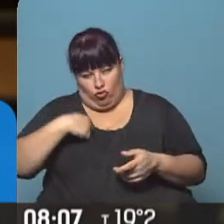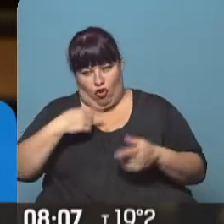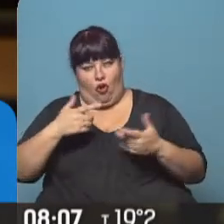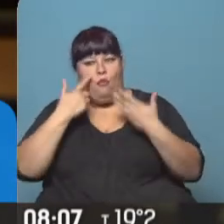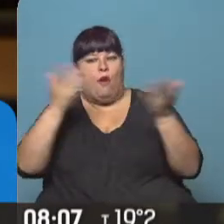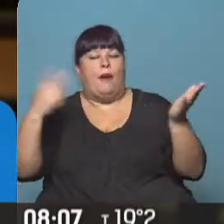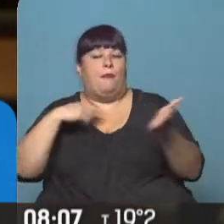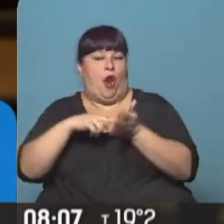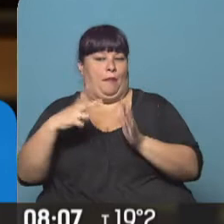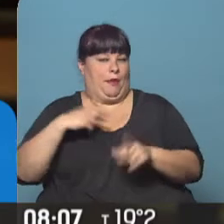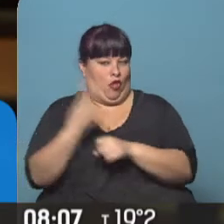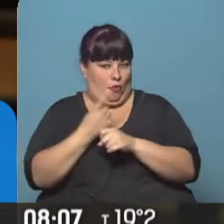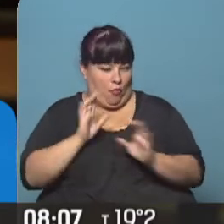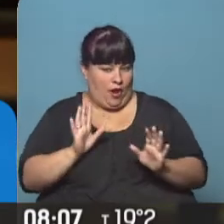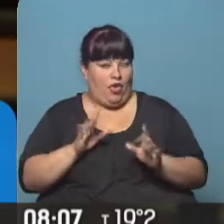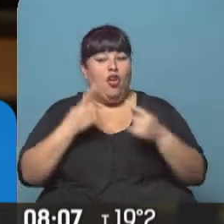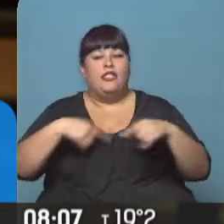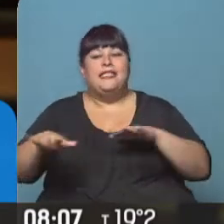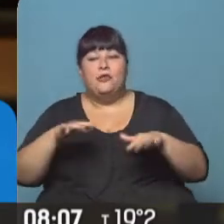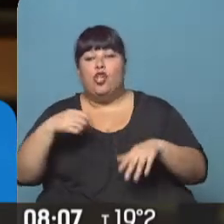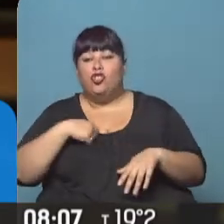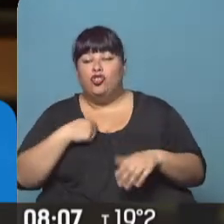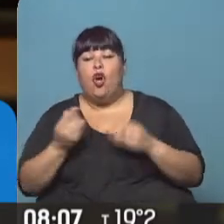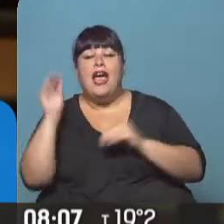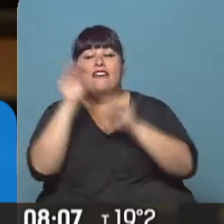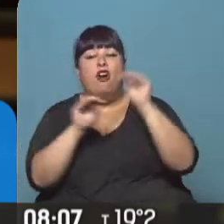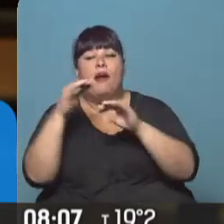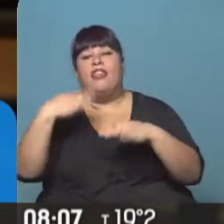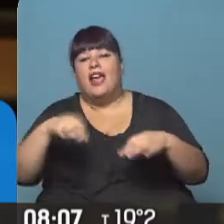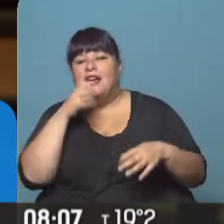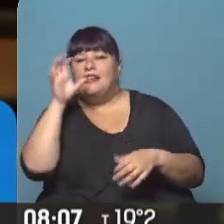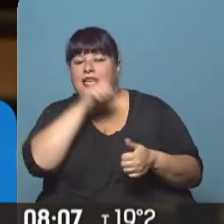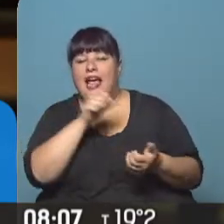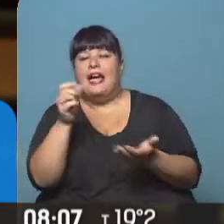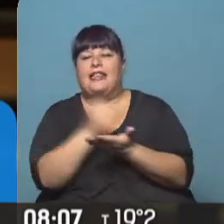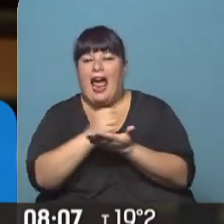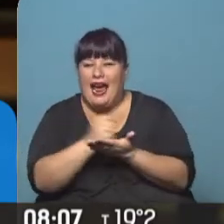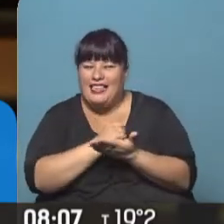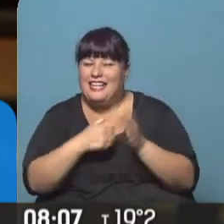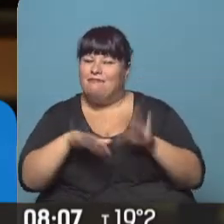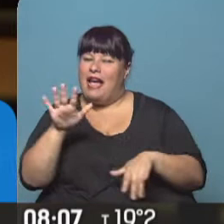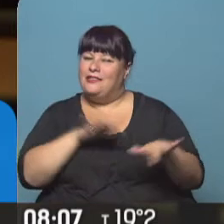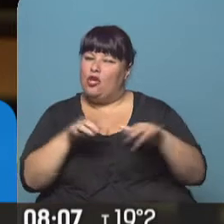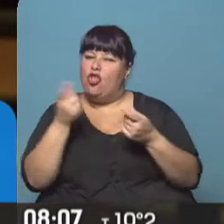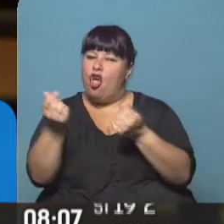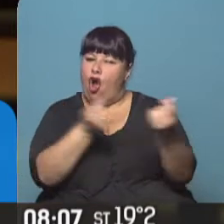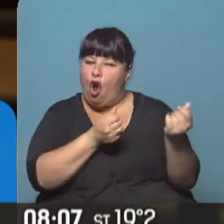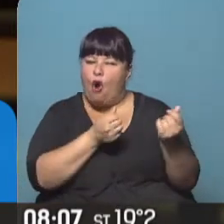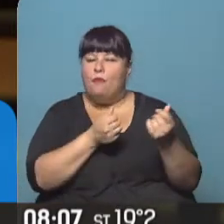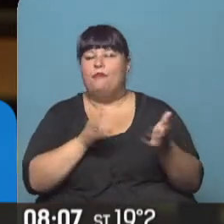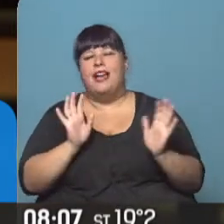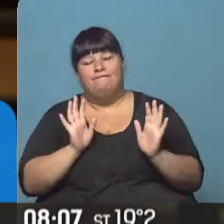a tener problemas de privacidad. Toda circunstancia donde yo ingrese datos sensibles, como contraseñas, tarjetas de crédito, generalmente situaciones de compra o de